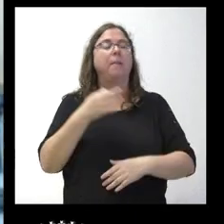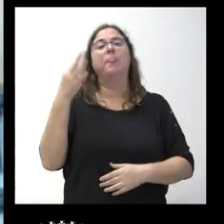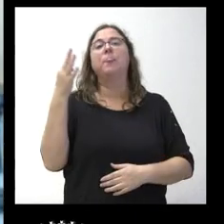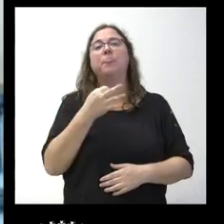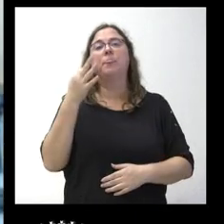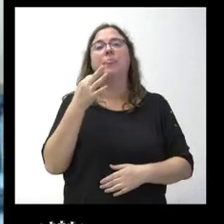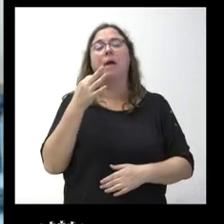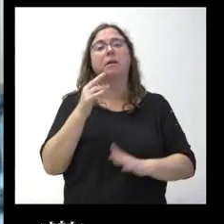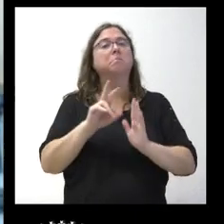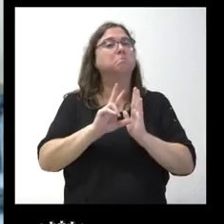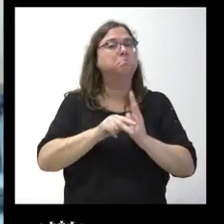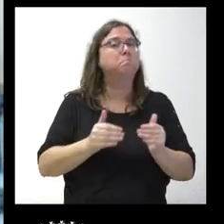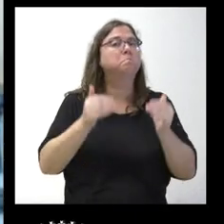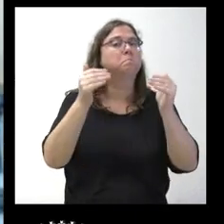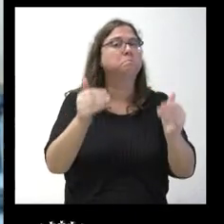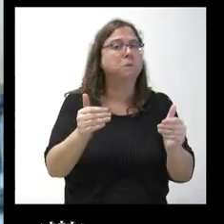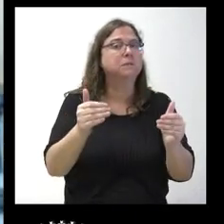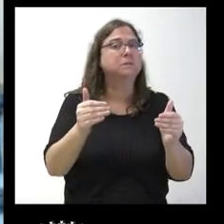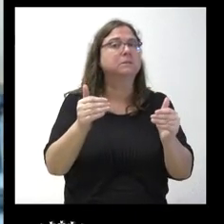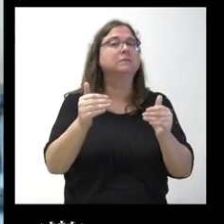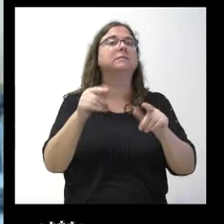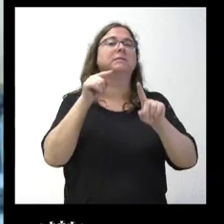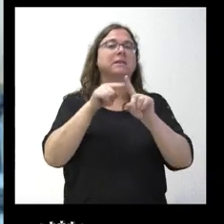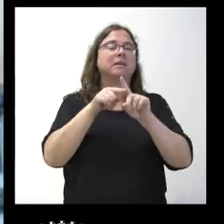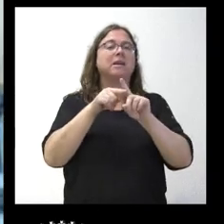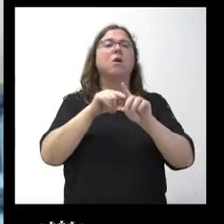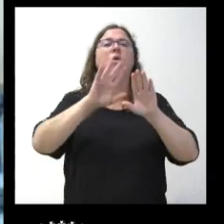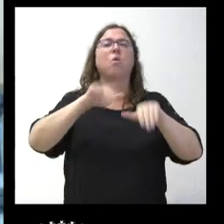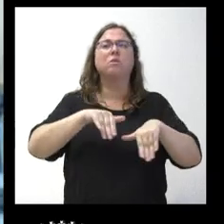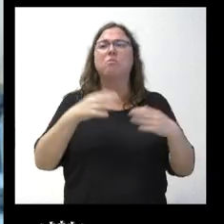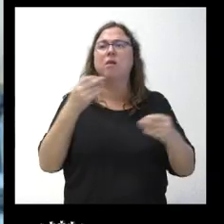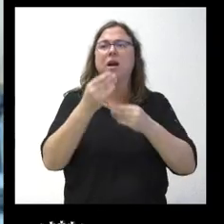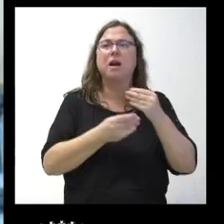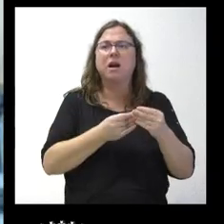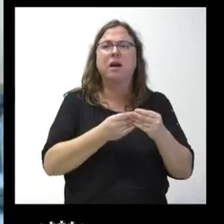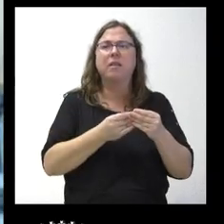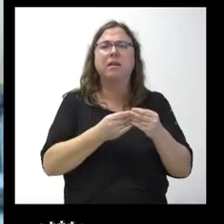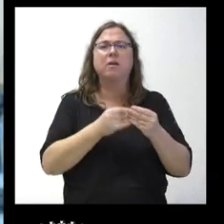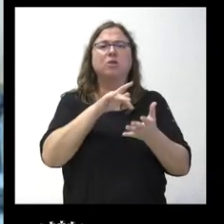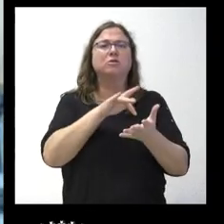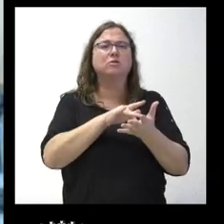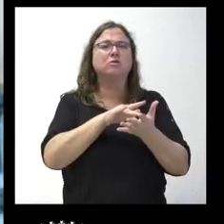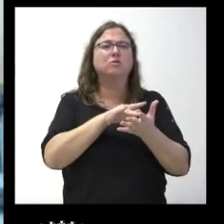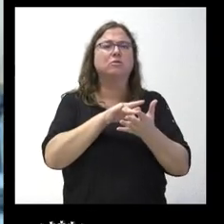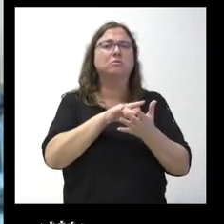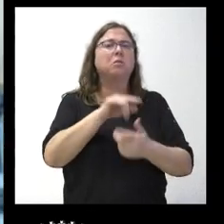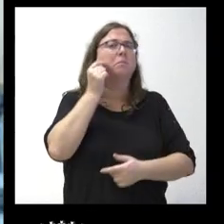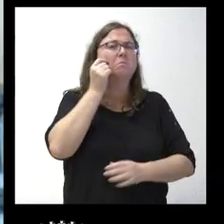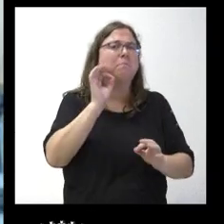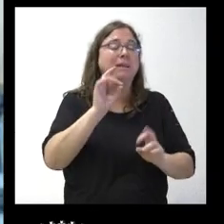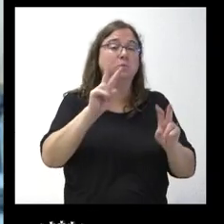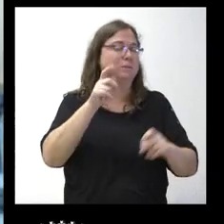aplazarlo Y por último cómo está lo de la tenn aluminio qué hace no hemos vuelto a a oír hablar de ello